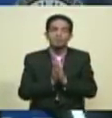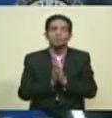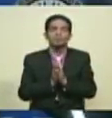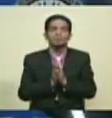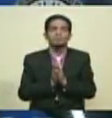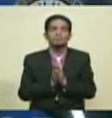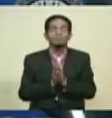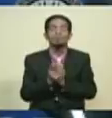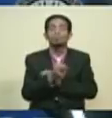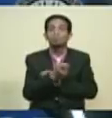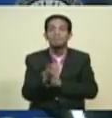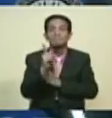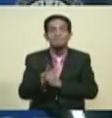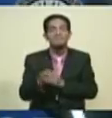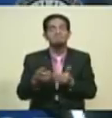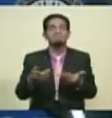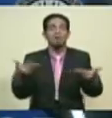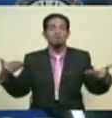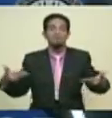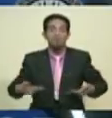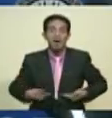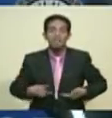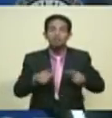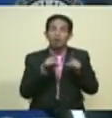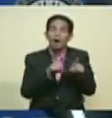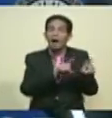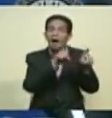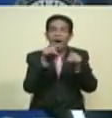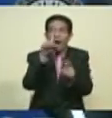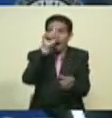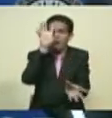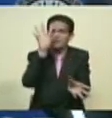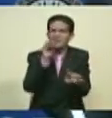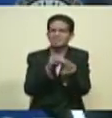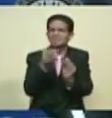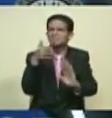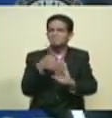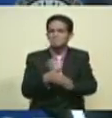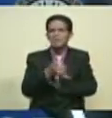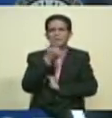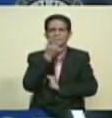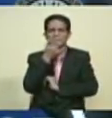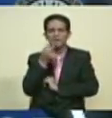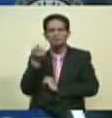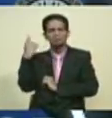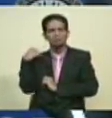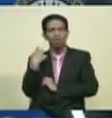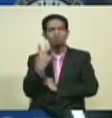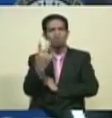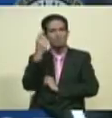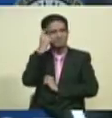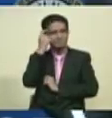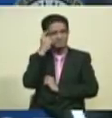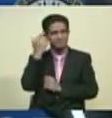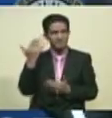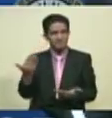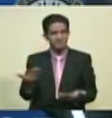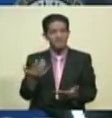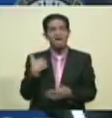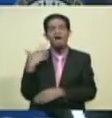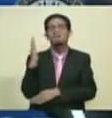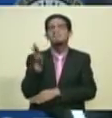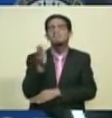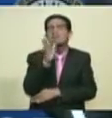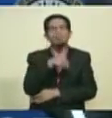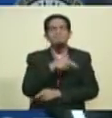hagan un esfuerzo por analizar a profundidad lo que ocurrió en las últimas 48 horas en esta Asamblea General. Una asamblea que no tenía tema